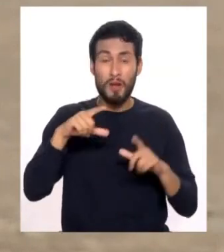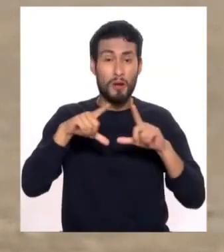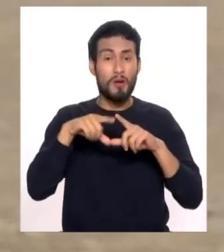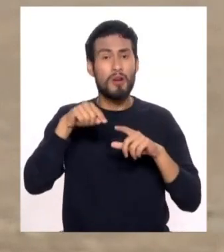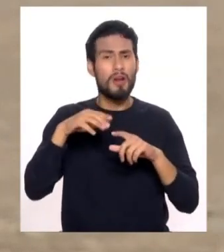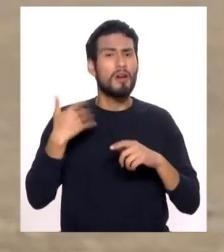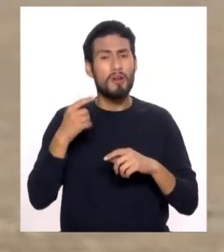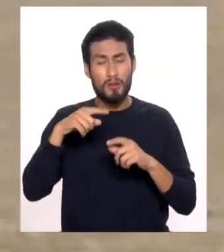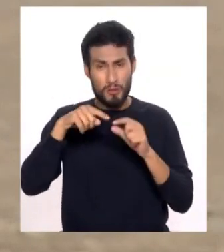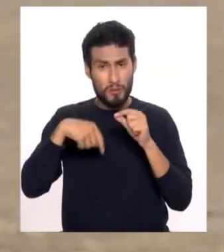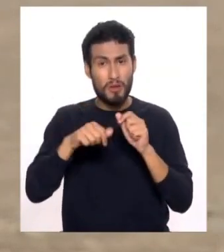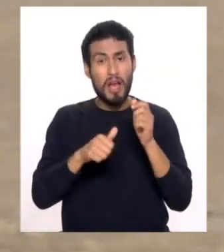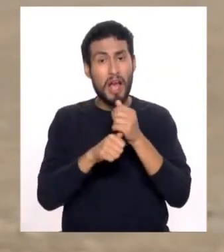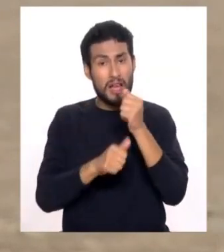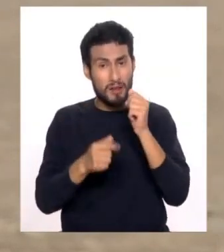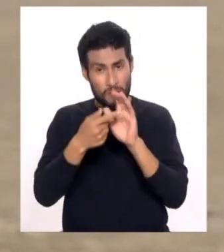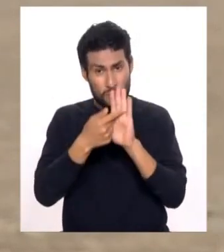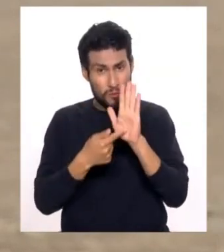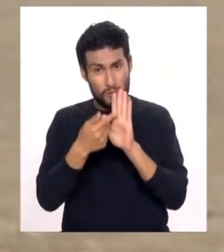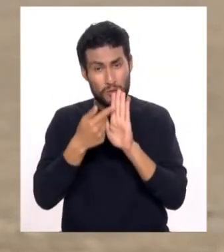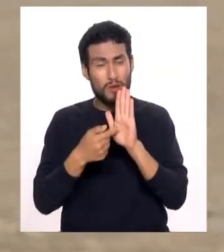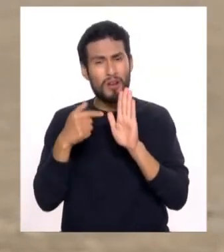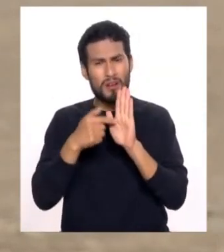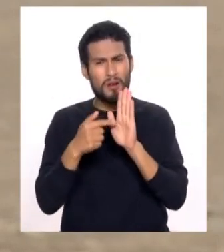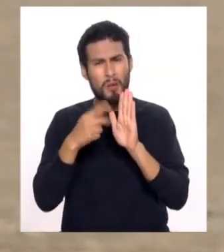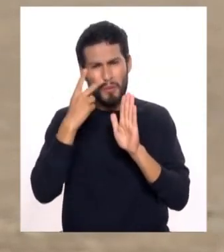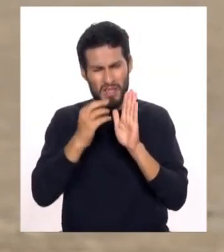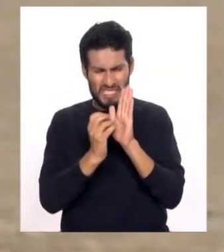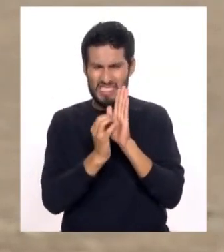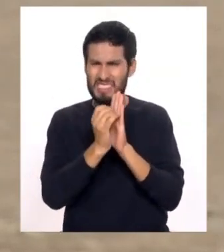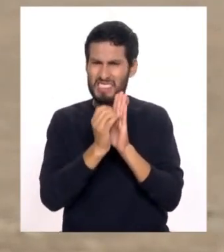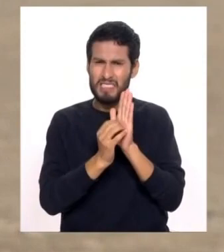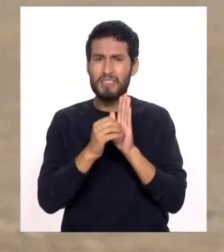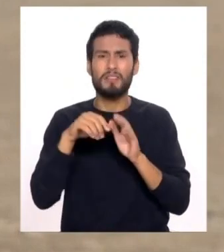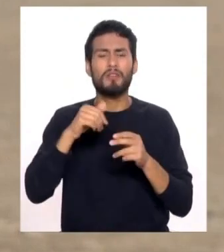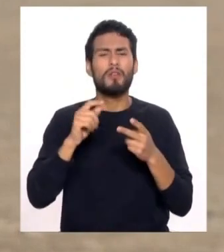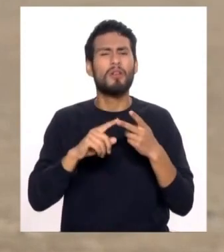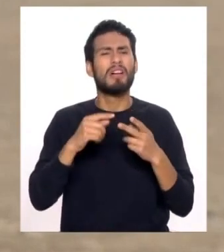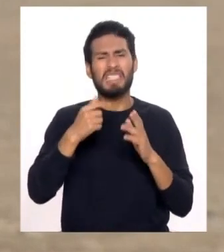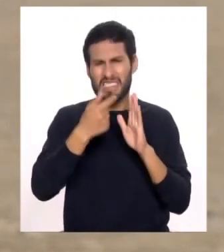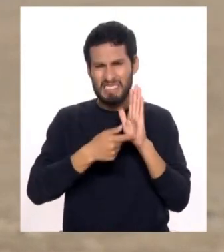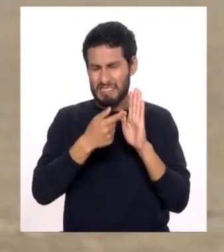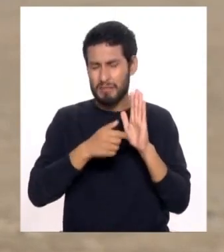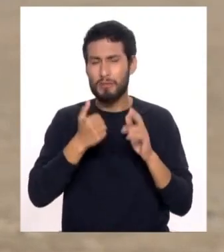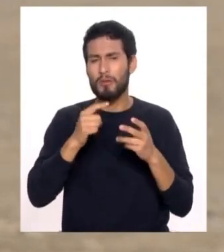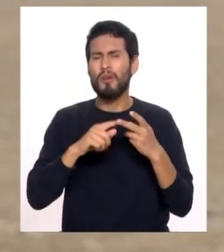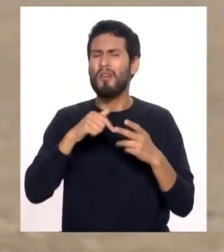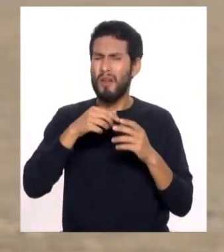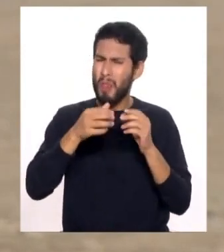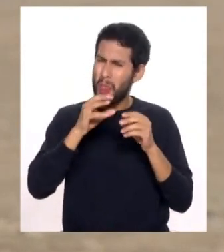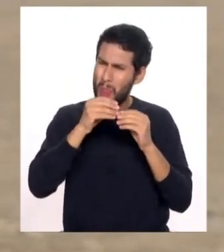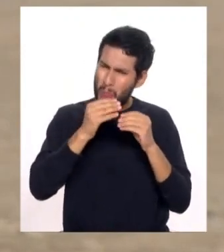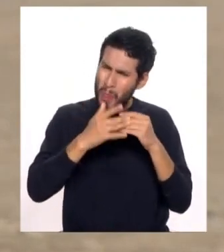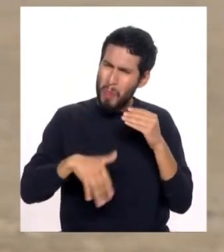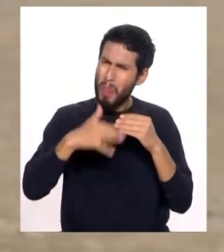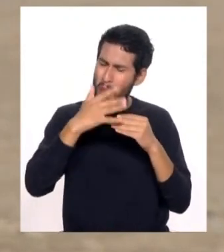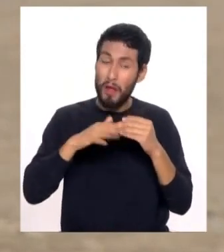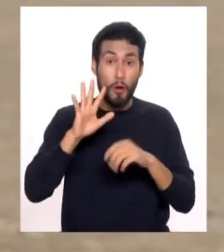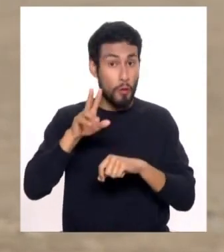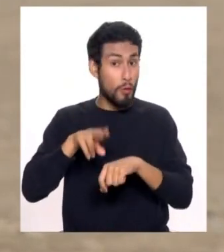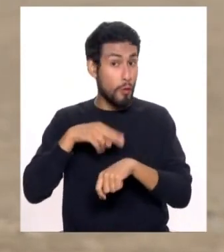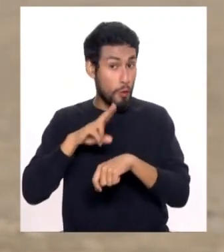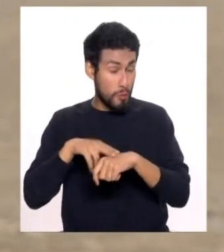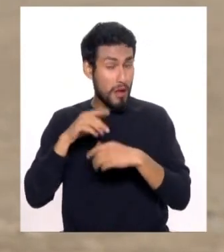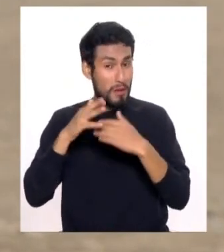zonas perianales, podemos encontrar también flujos anormales, ¿no? Nosotros sabemos que existe una humedad natural de